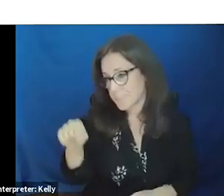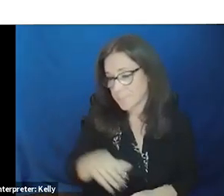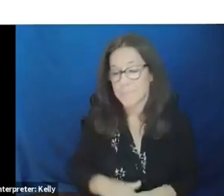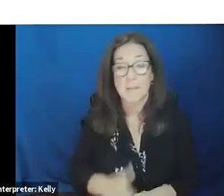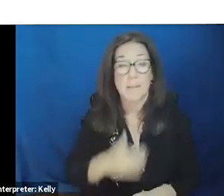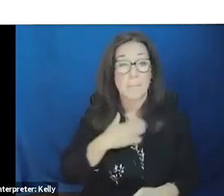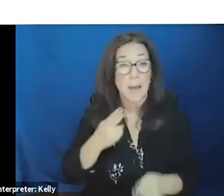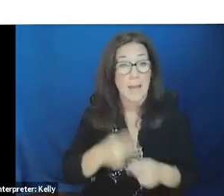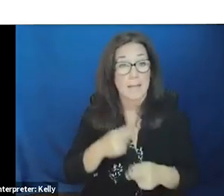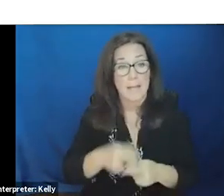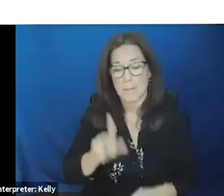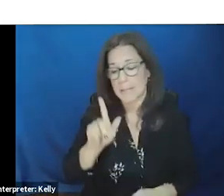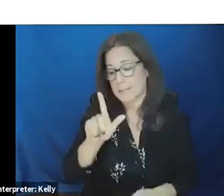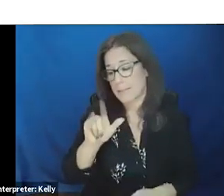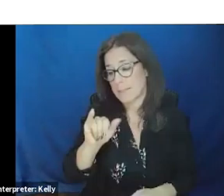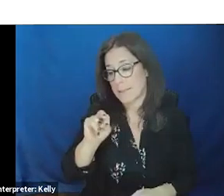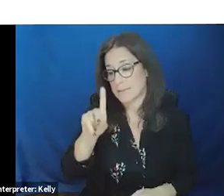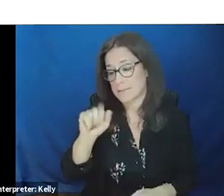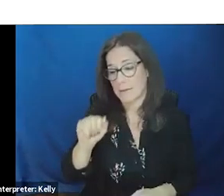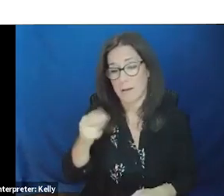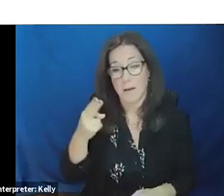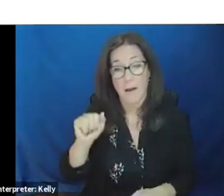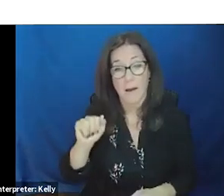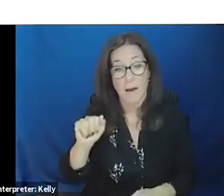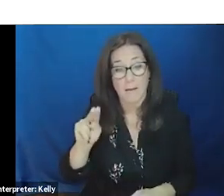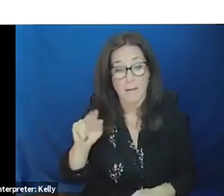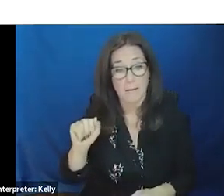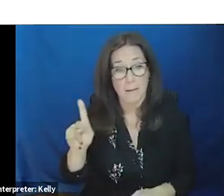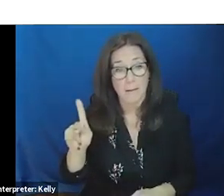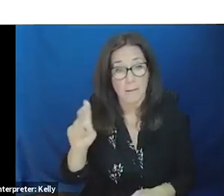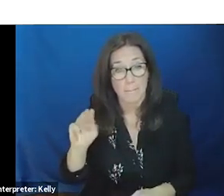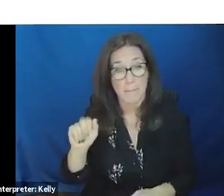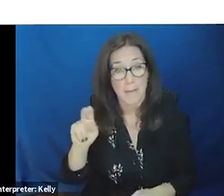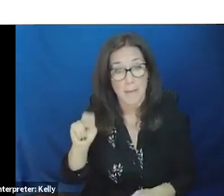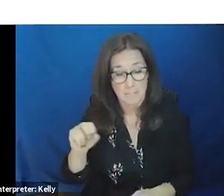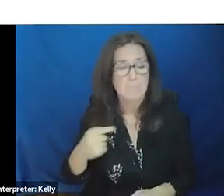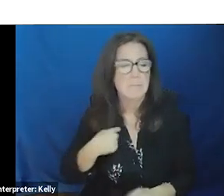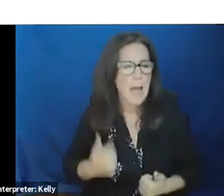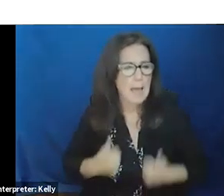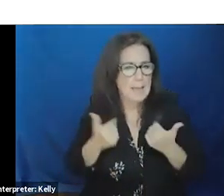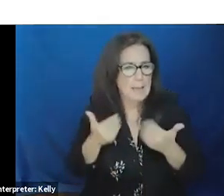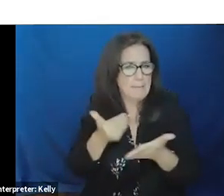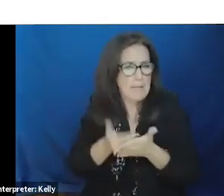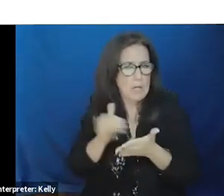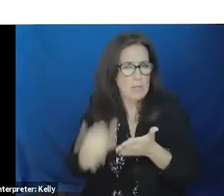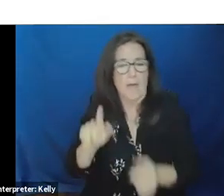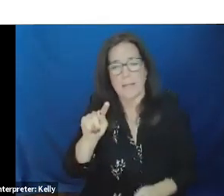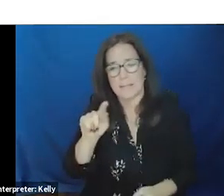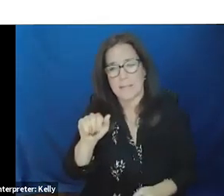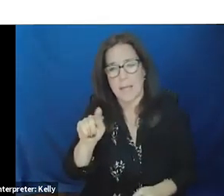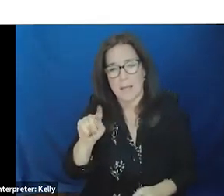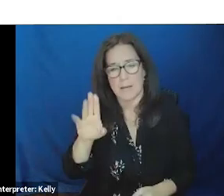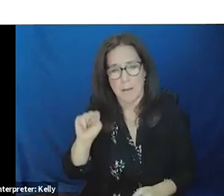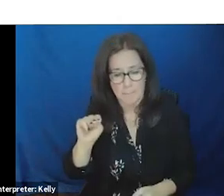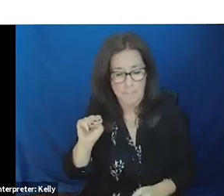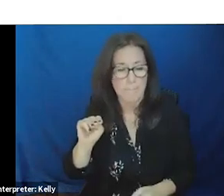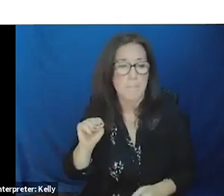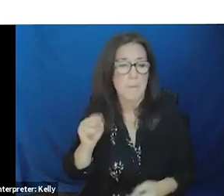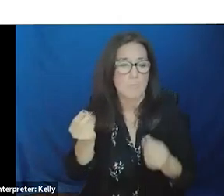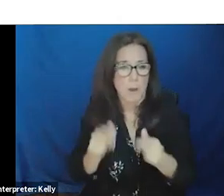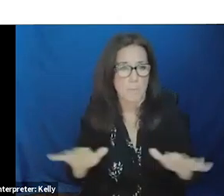y espero que me puedan escuchar si adelante yo soy linda de hammett men y yo vivo como a una calle